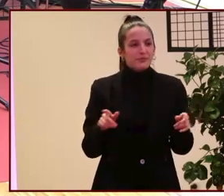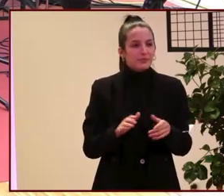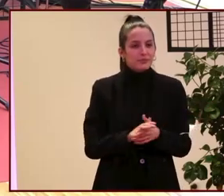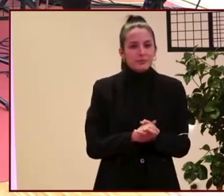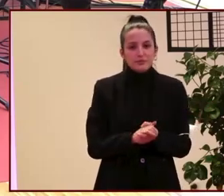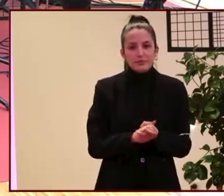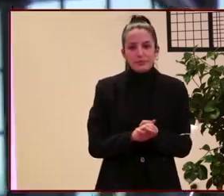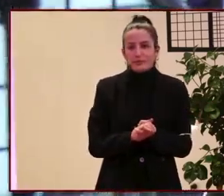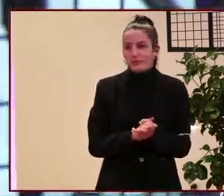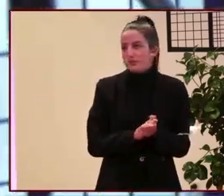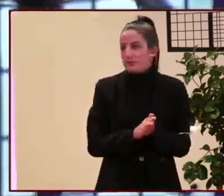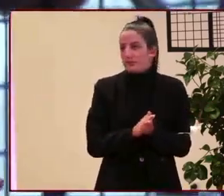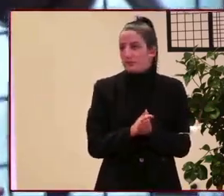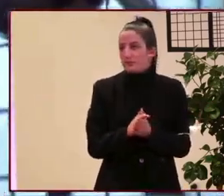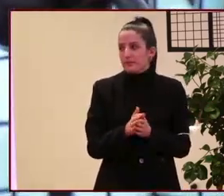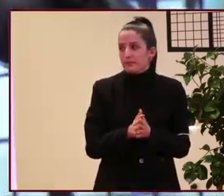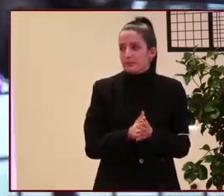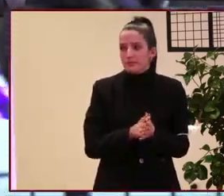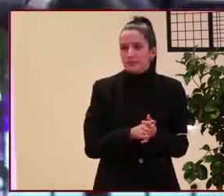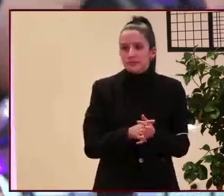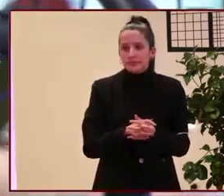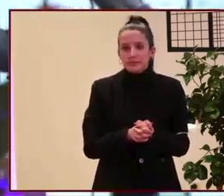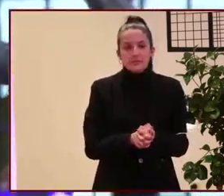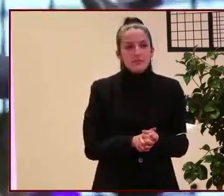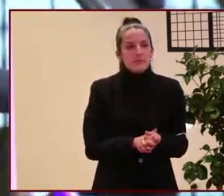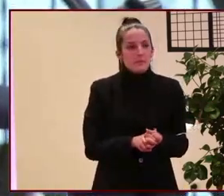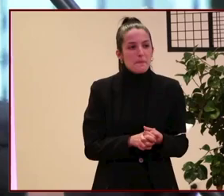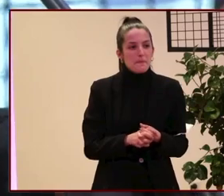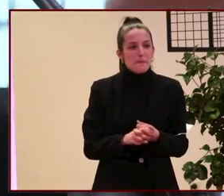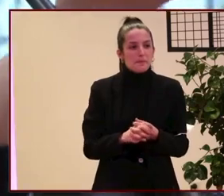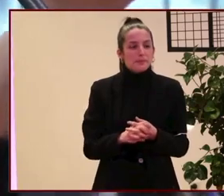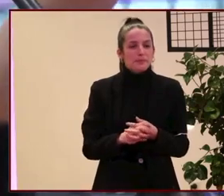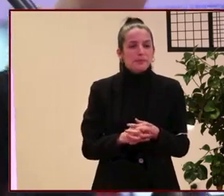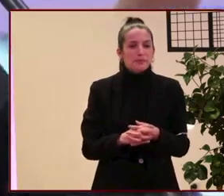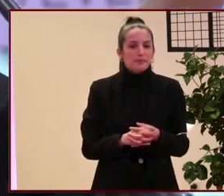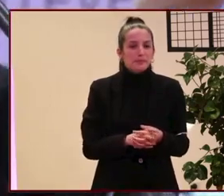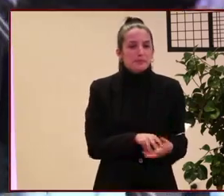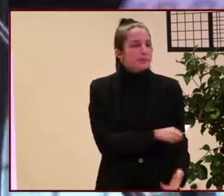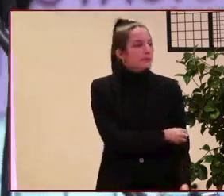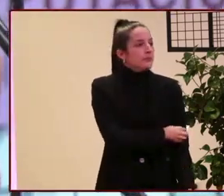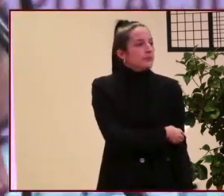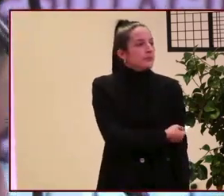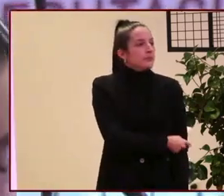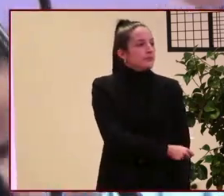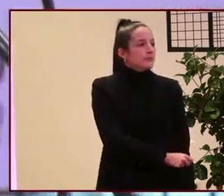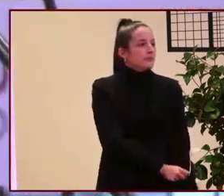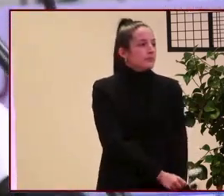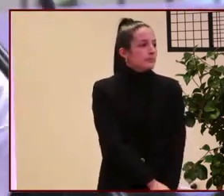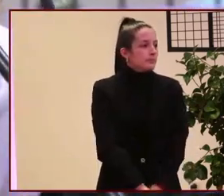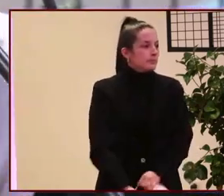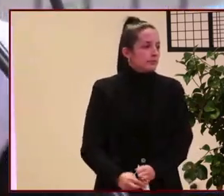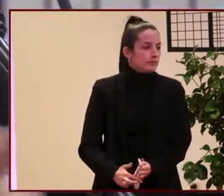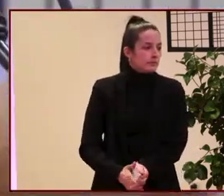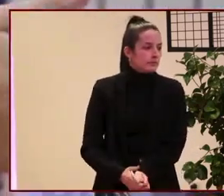pues al contar señores un casamiento del día y que